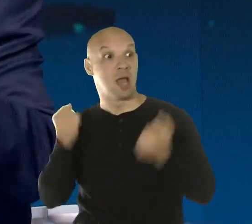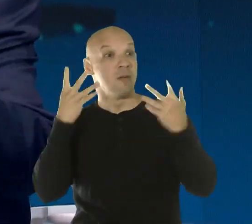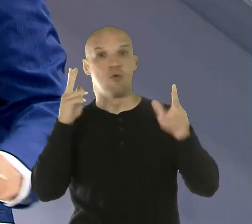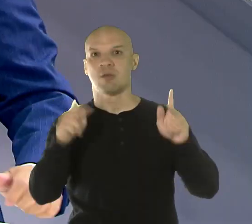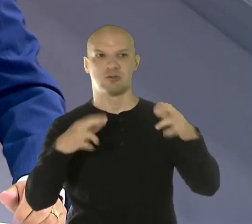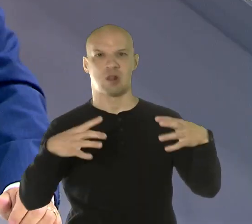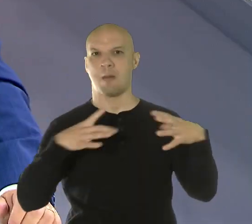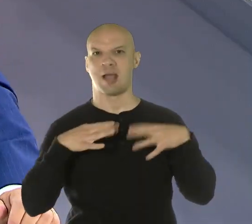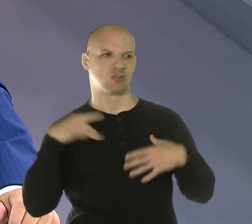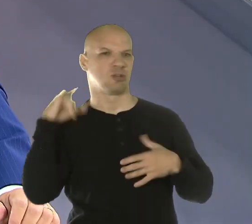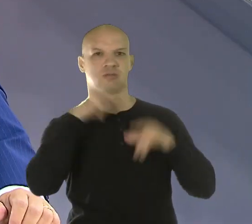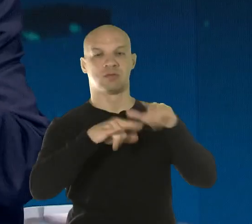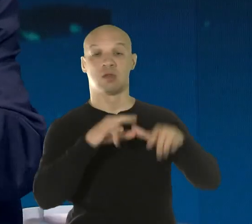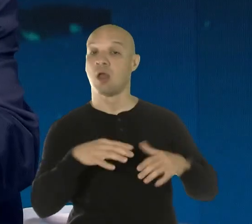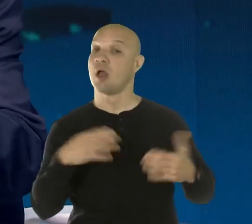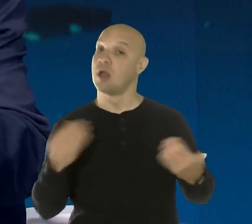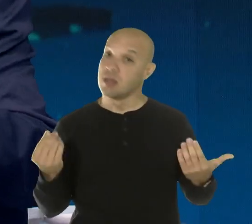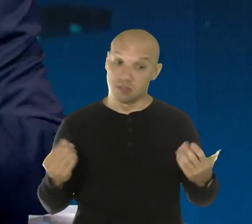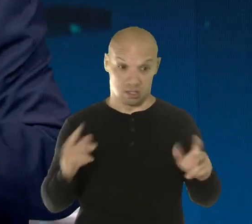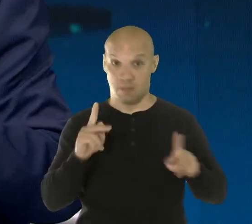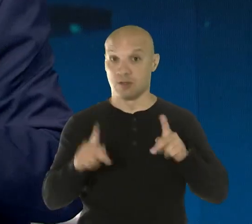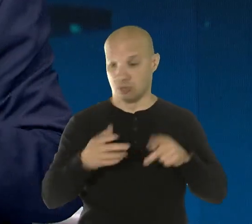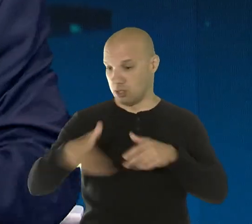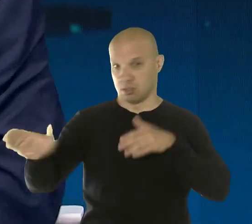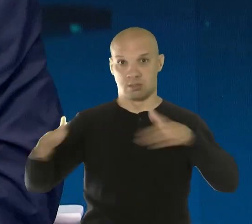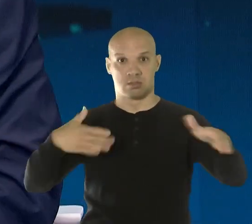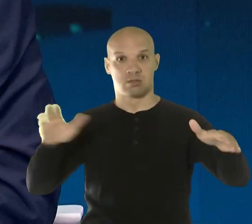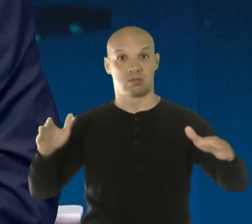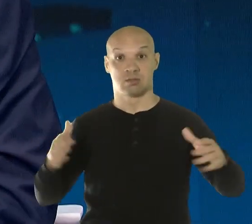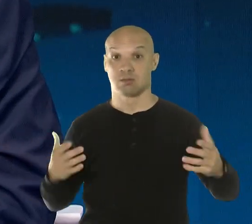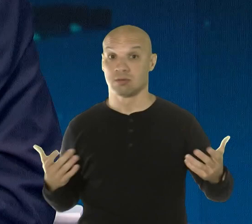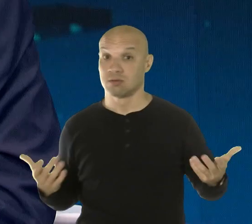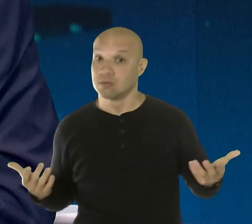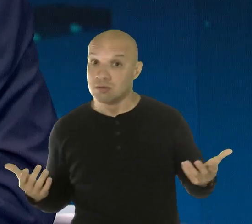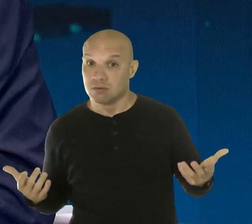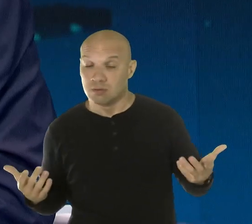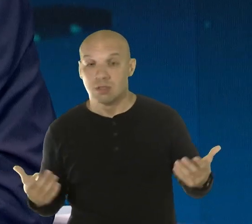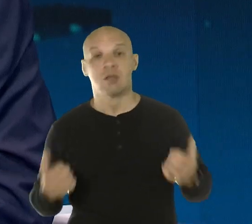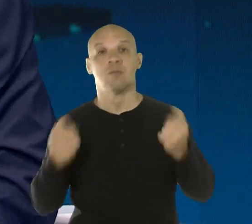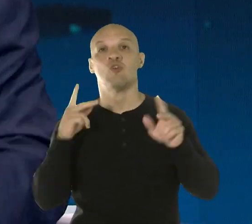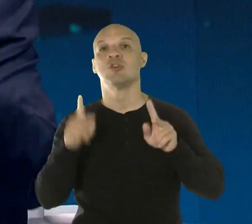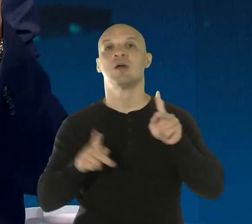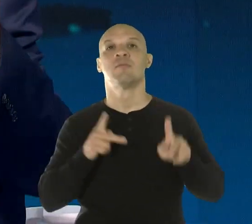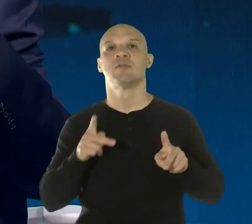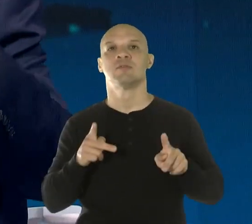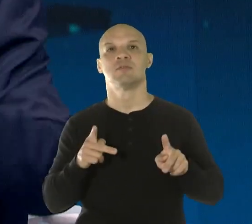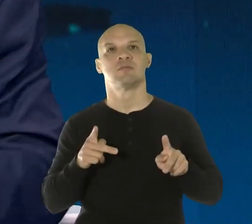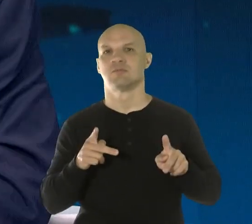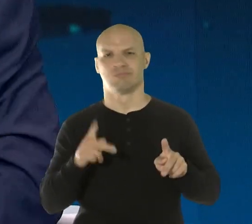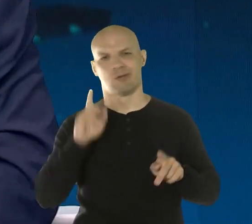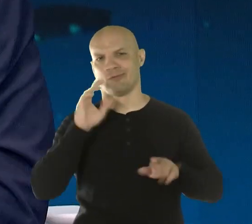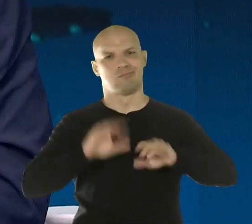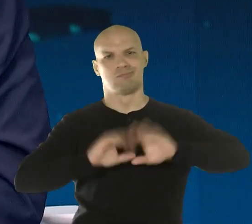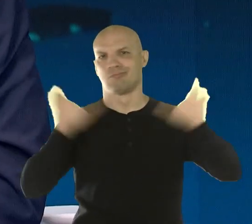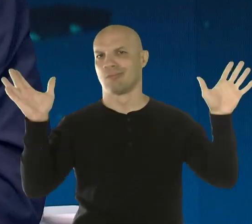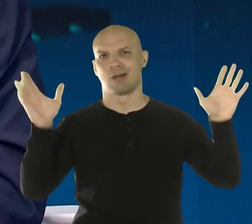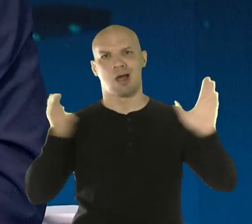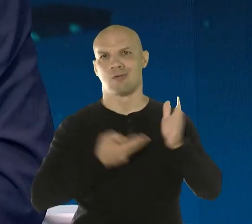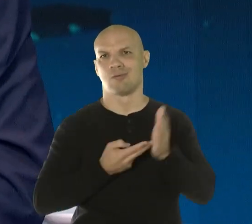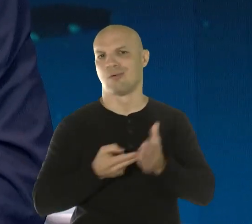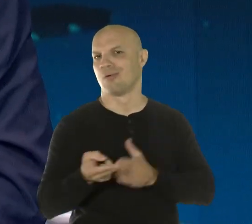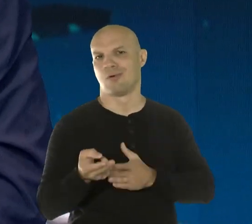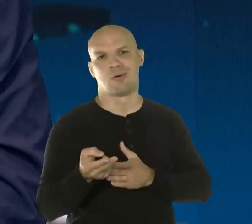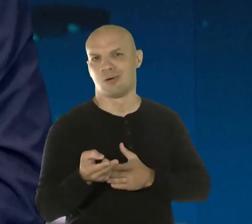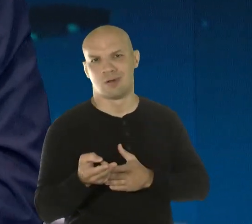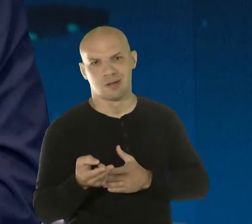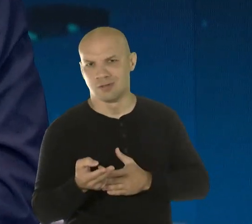afuera desplazamiento poblacional. Está entrando personas, por no decirlo, mucha gente de las famosas